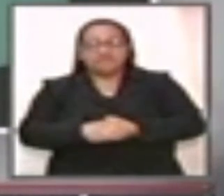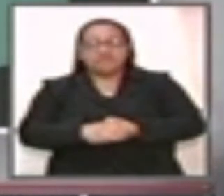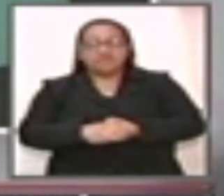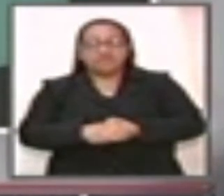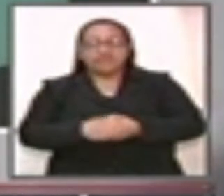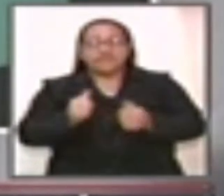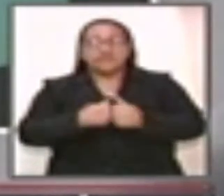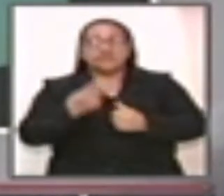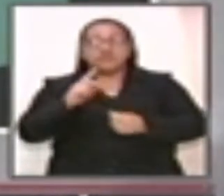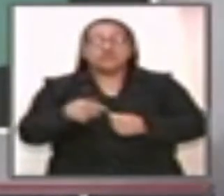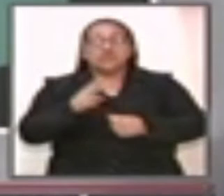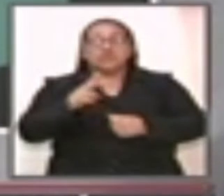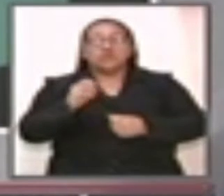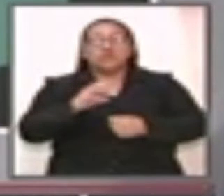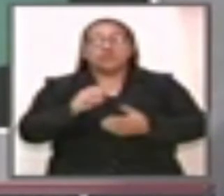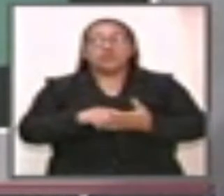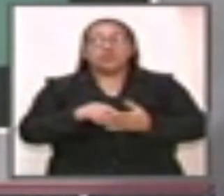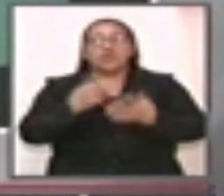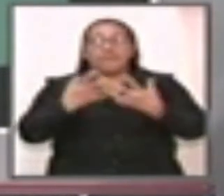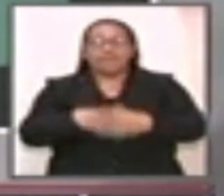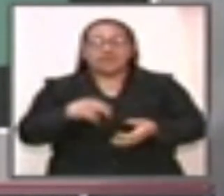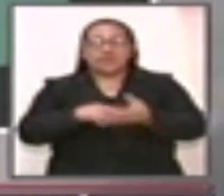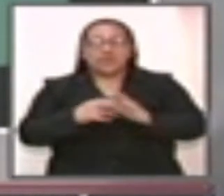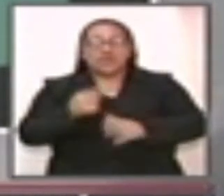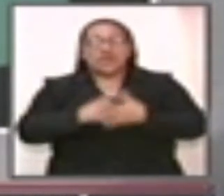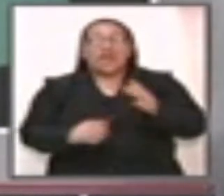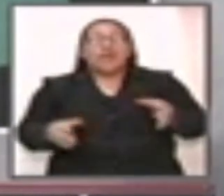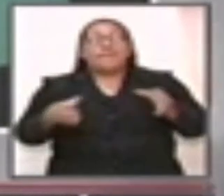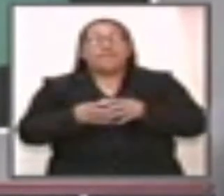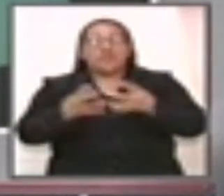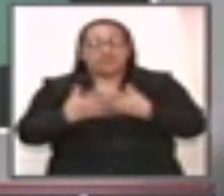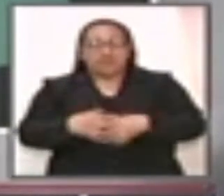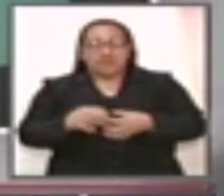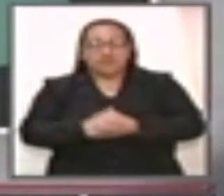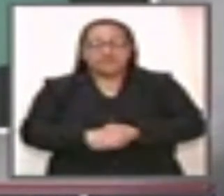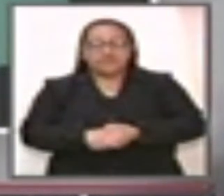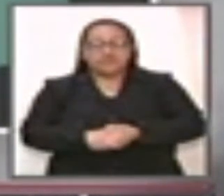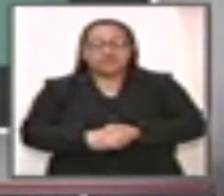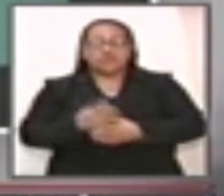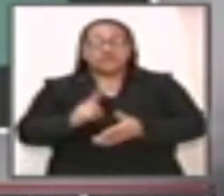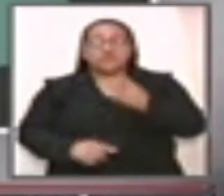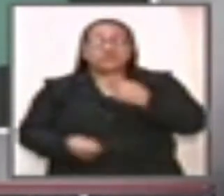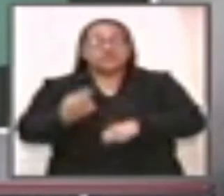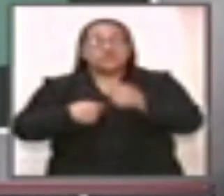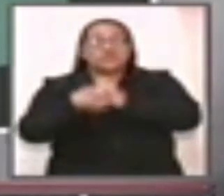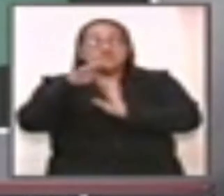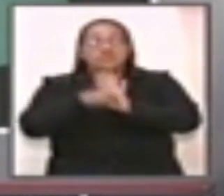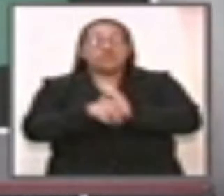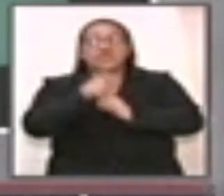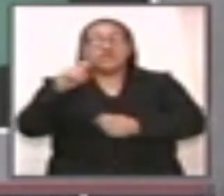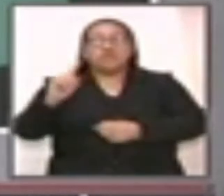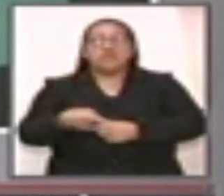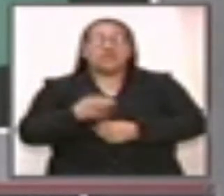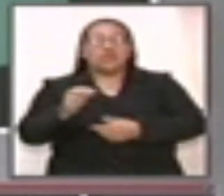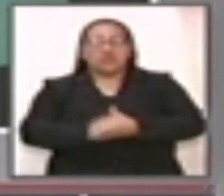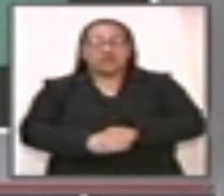con 2.8 mil empresas que son las pequeñas empresas, aquellas que exportan menos de